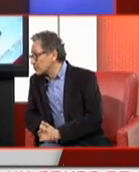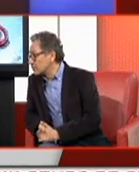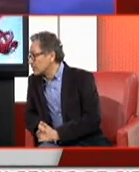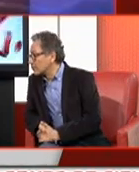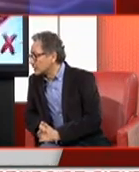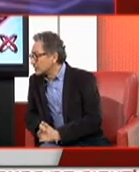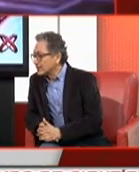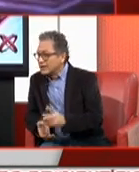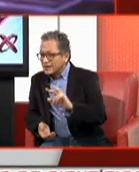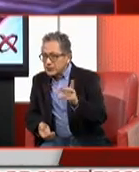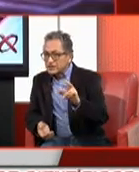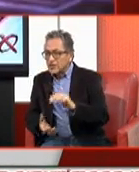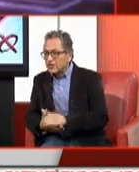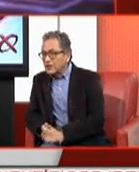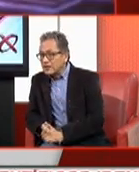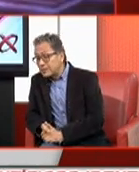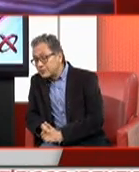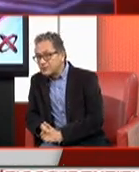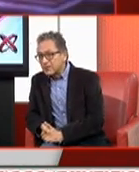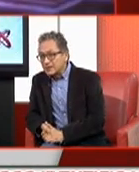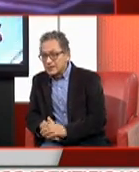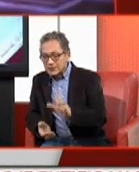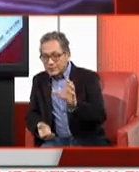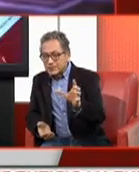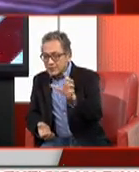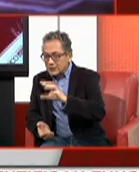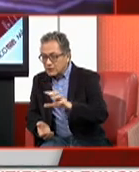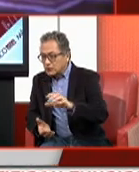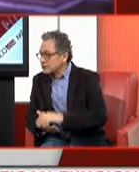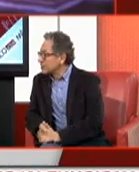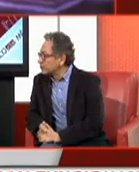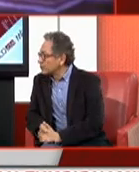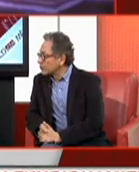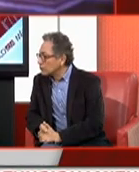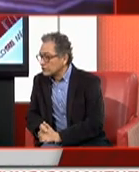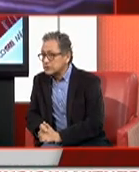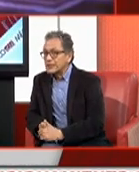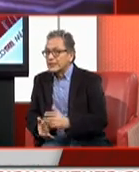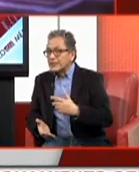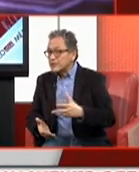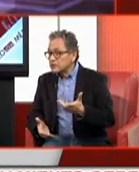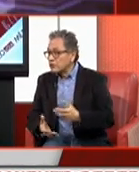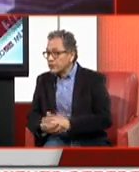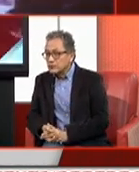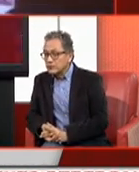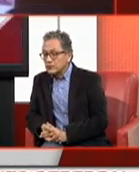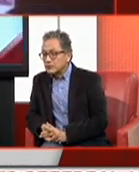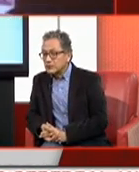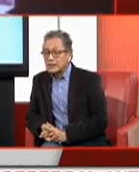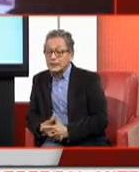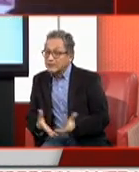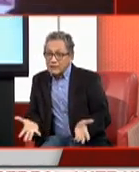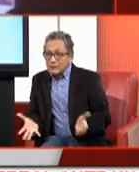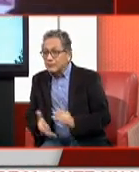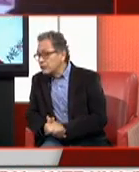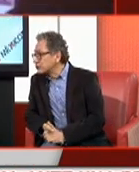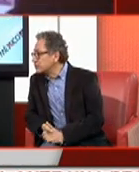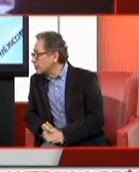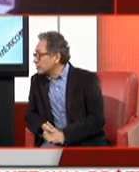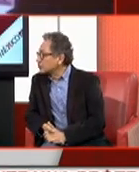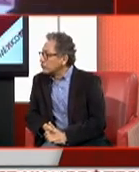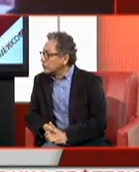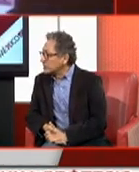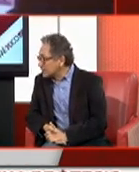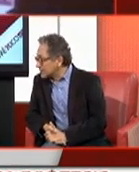también es símbolo de la muerte. Entonces la dualidad prehispánica está presente en todo ese tipo de cultos y es un momento en donde